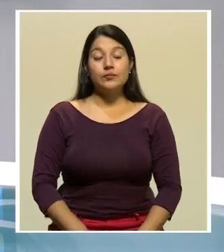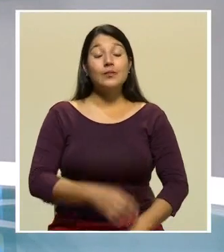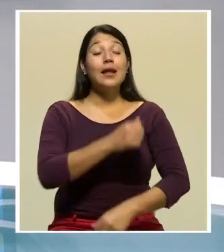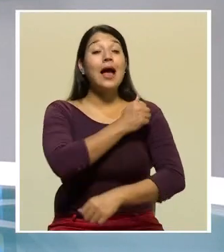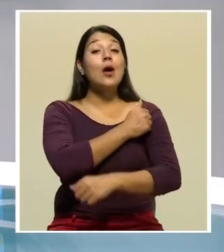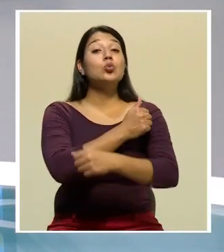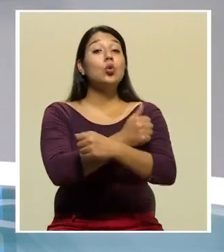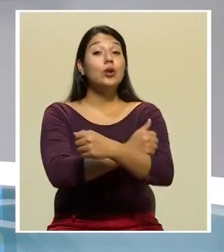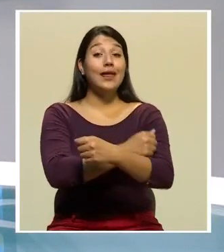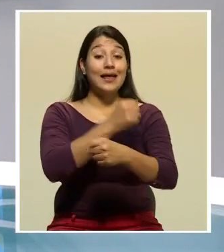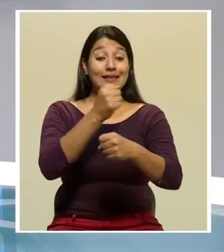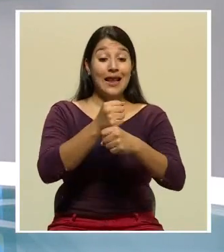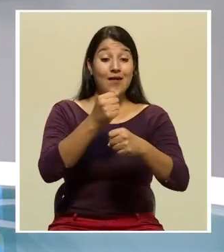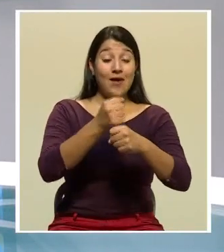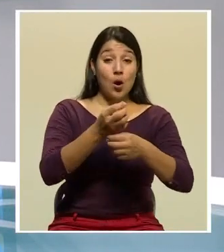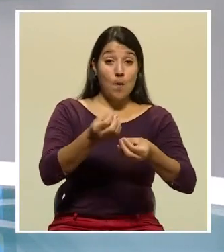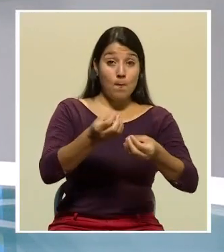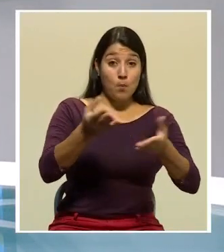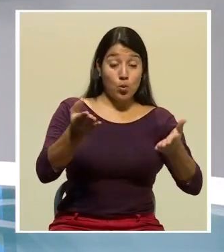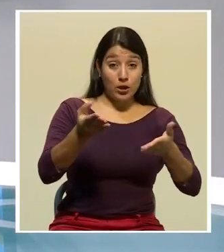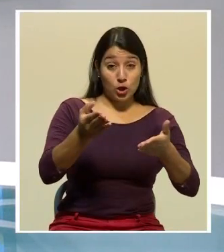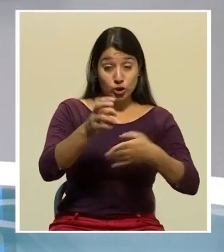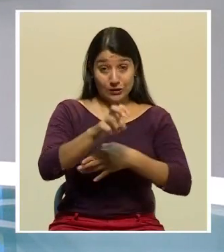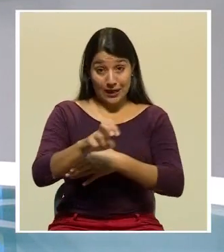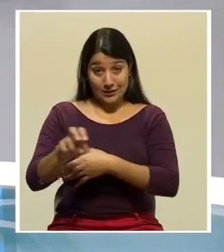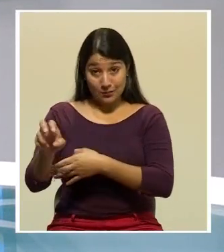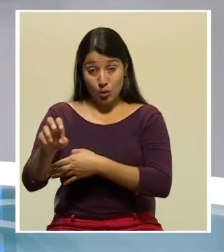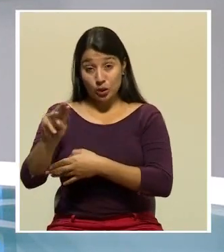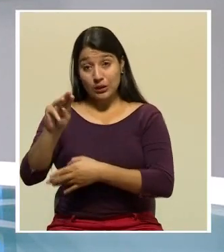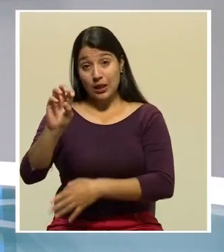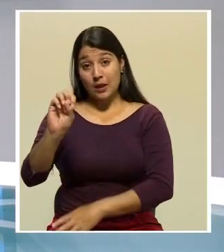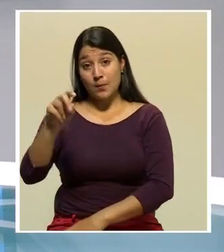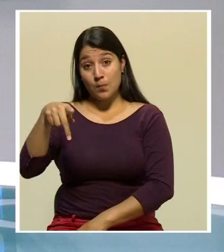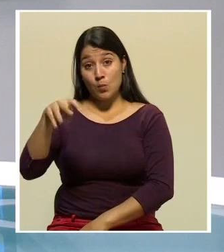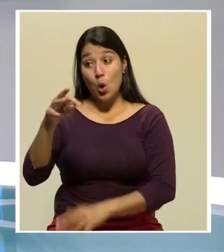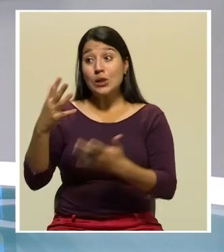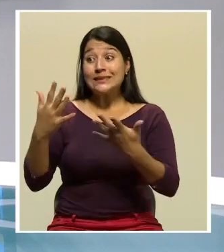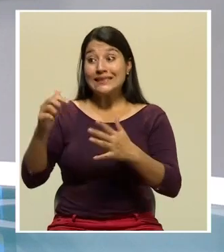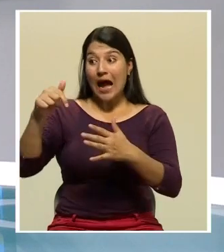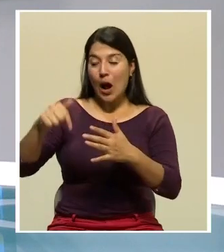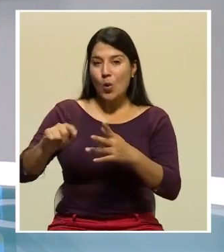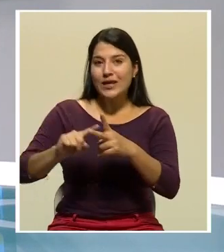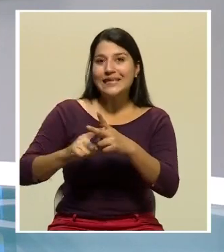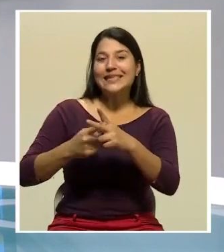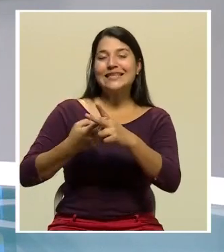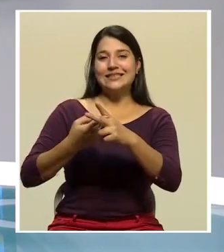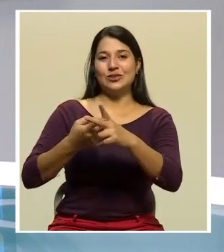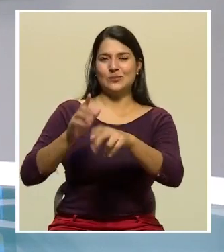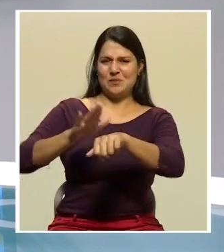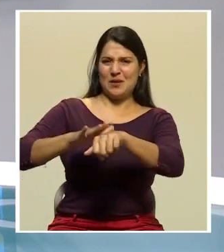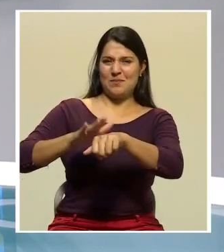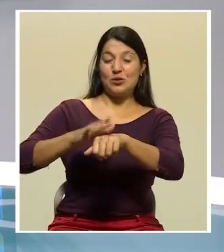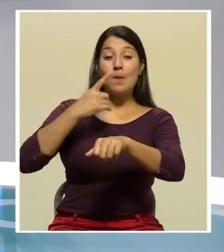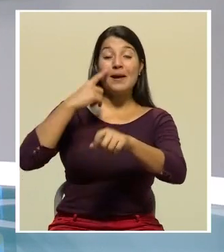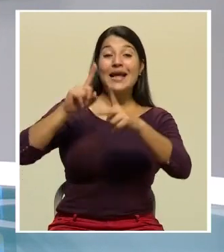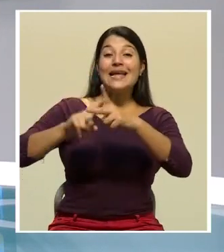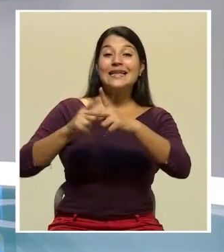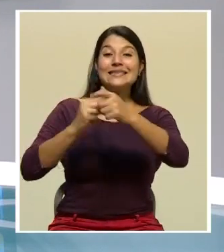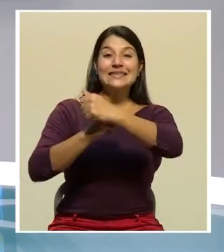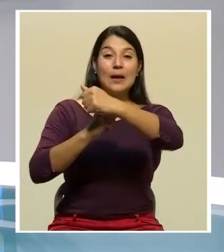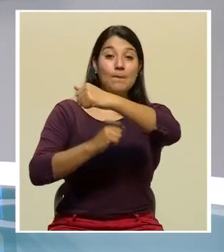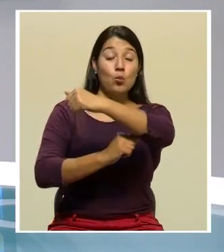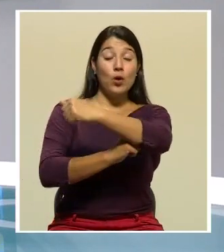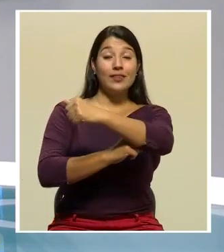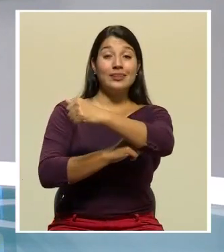Autoridades de Obras Públicas y Transportes dieron hoy luz verde para que inicie la construcción de un puente a 6 carriles en